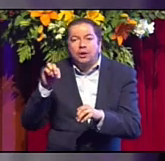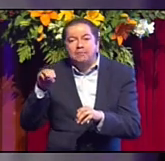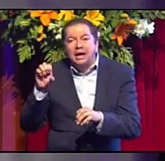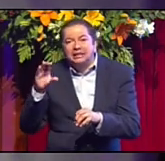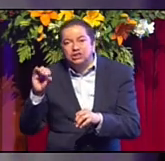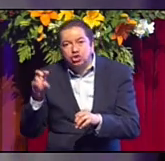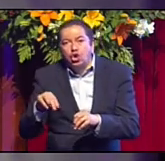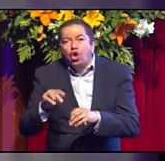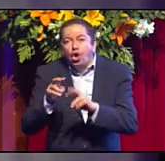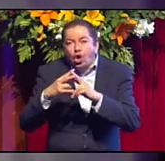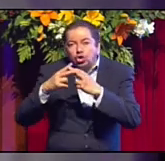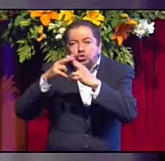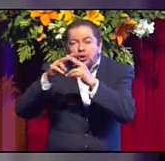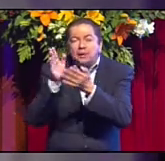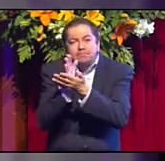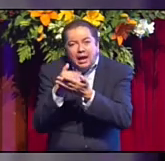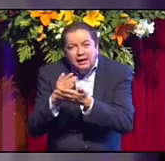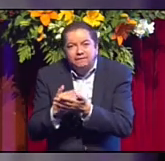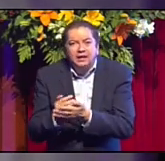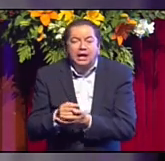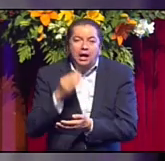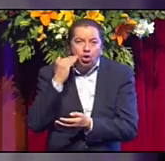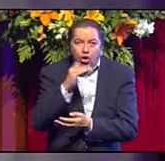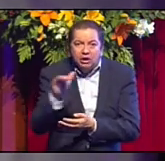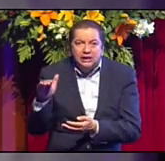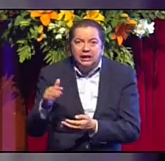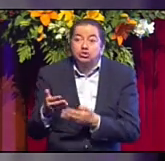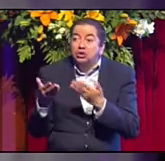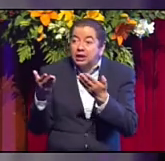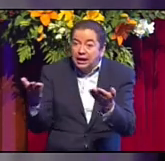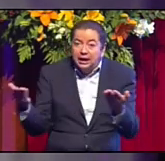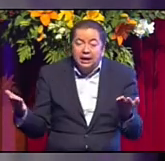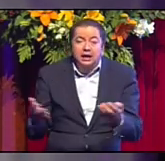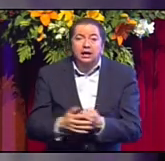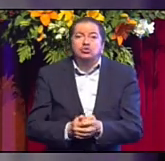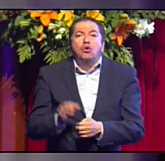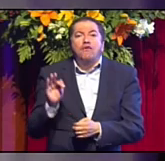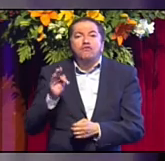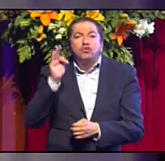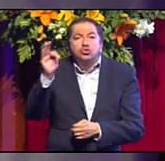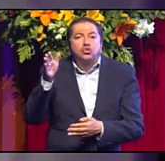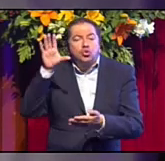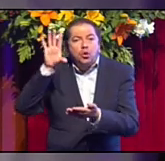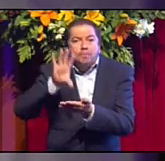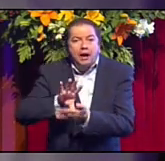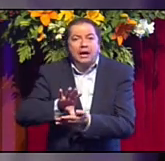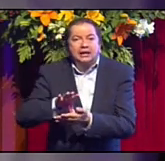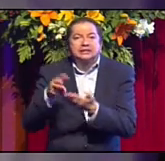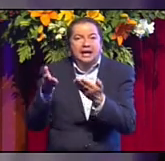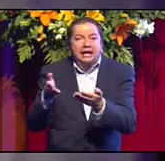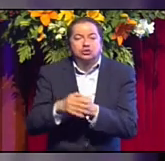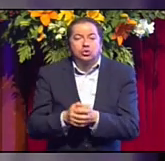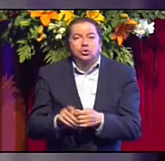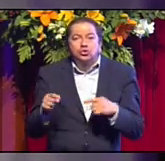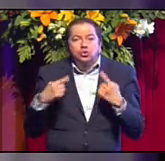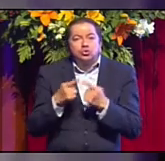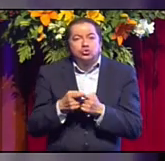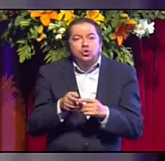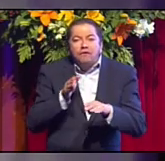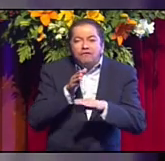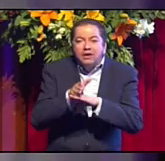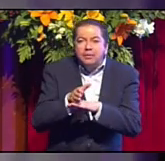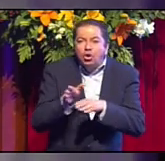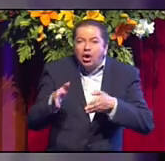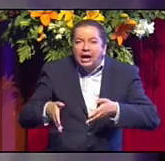construir, de planificar con nuestros niños, con ellos planificar el futuro del país. Por eso, hoy día cuando pasamos por las calles